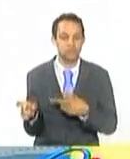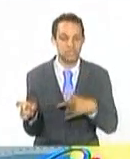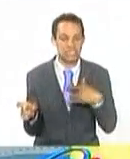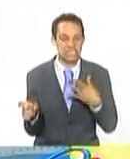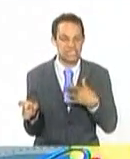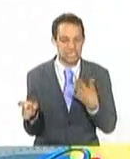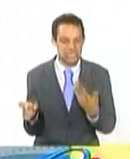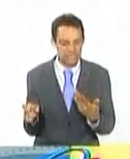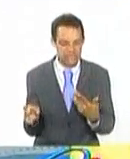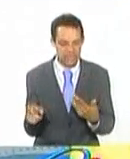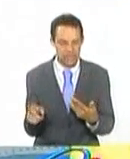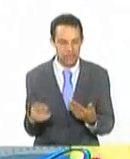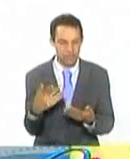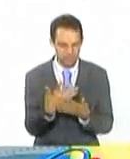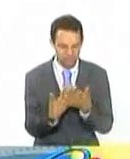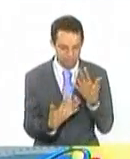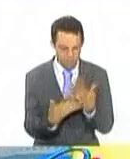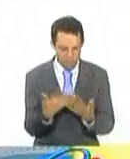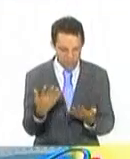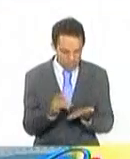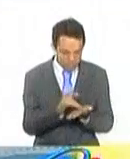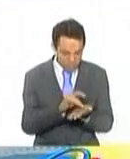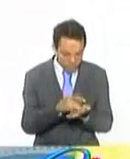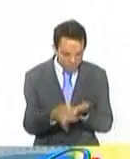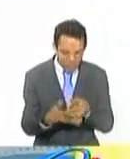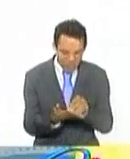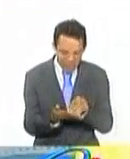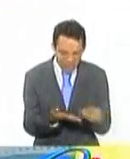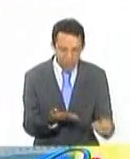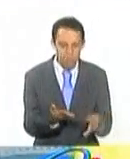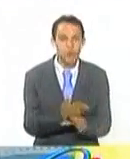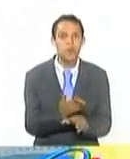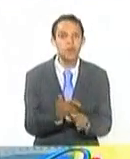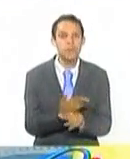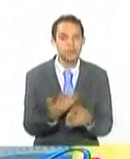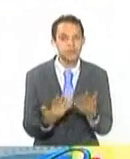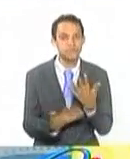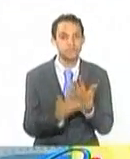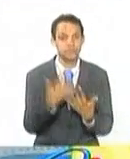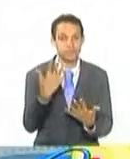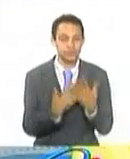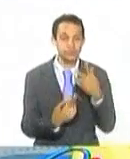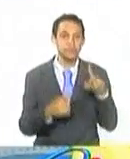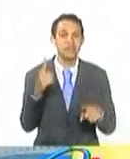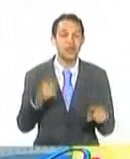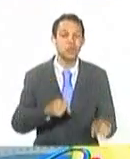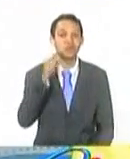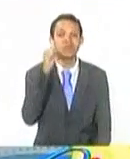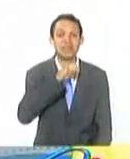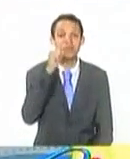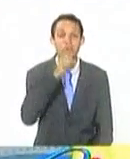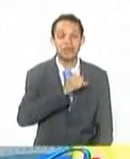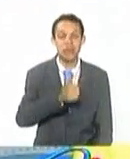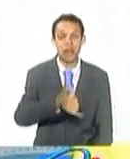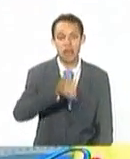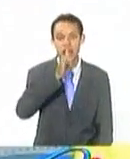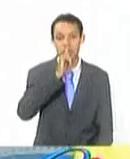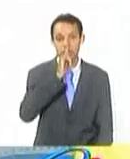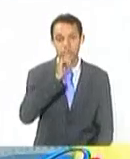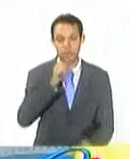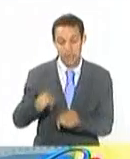manifestaciones clínicas entonces hay personas que por ejemplo toman cerveza y les da prurito en el